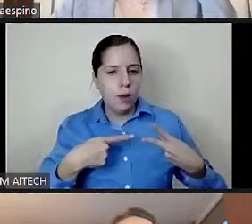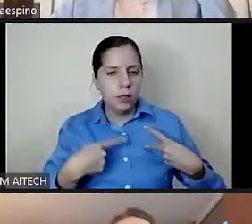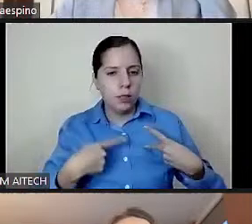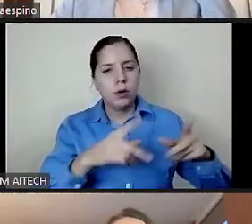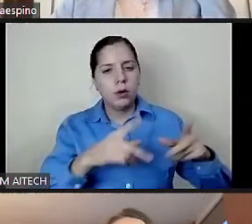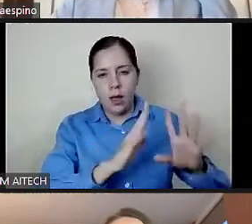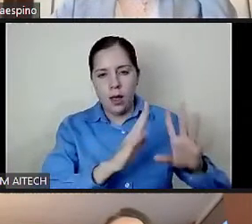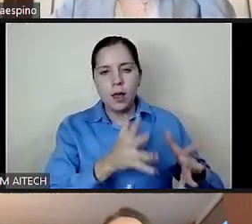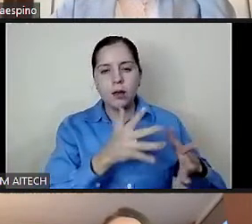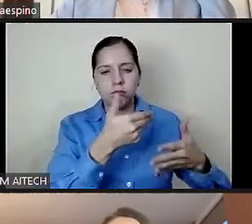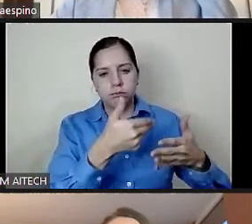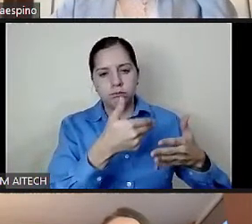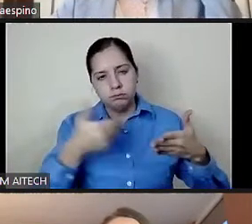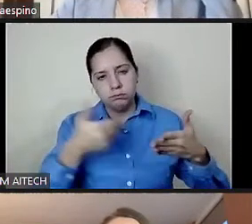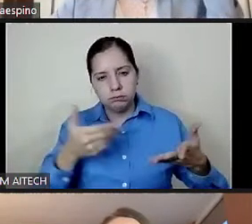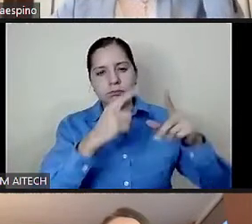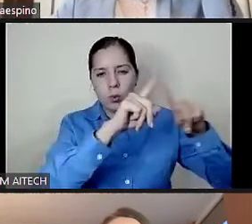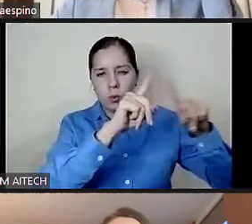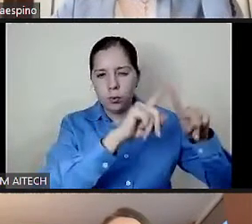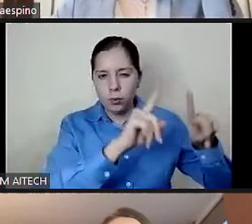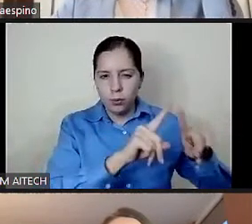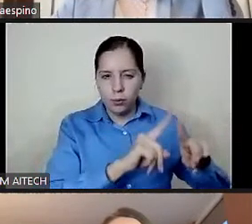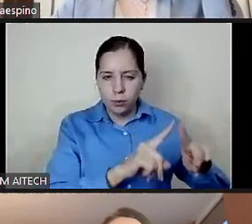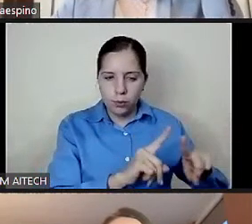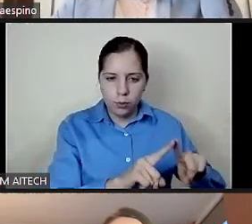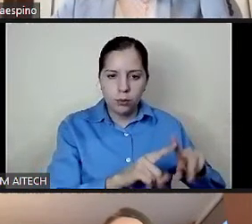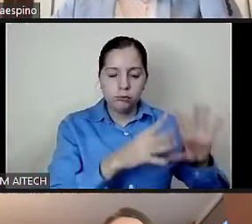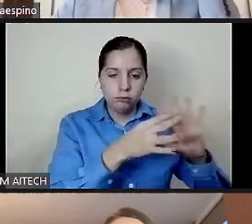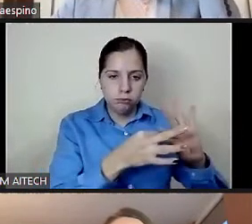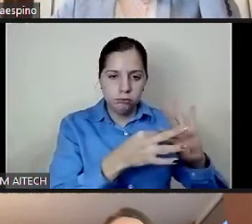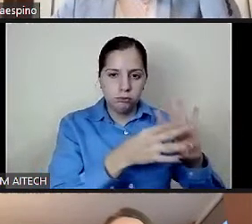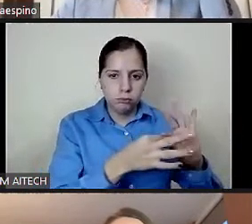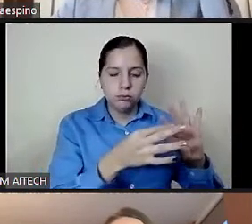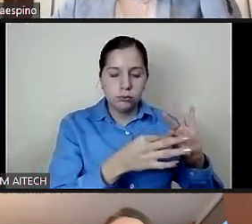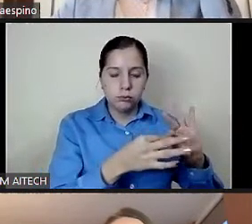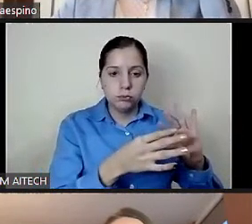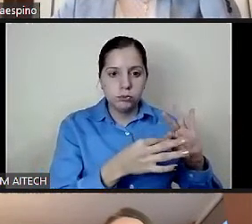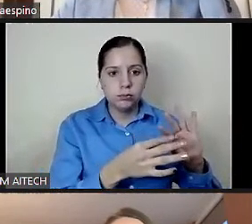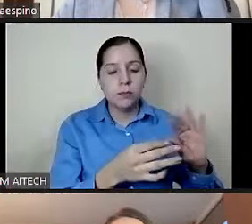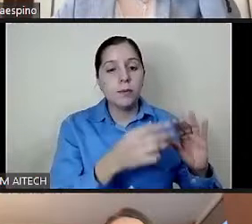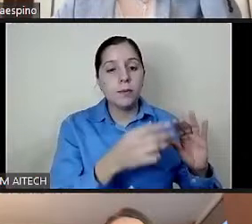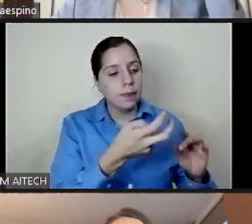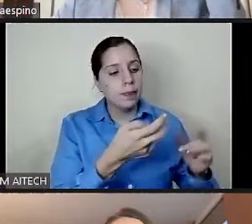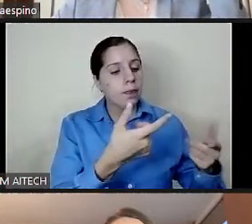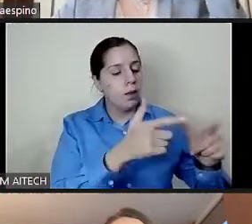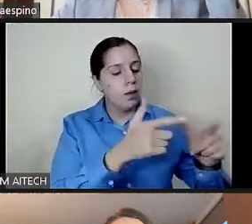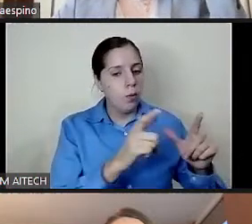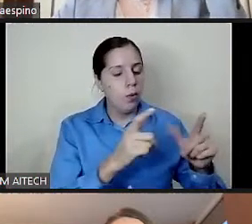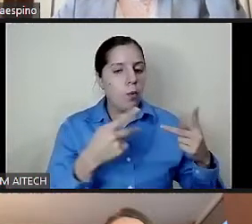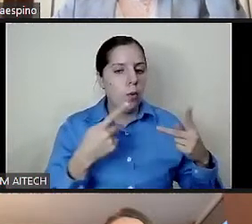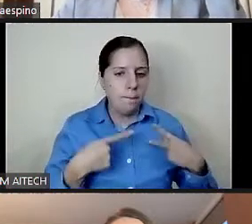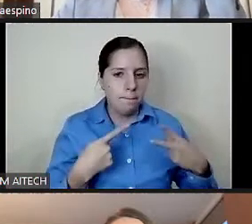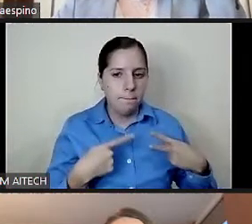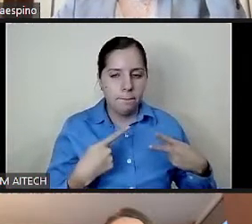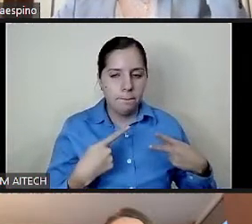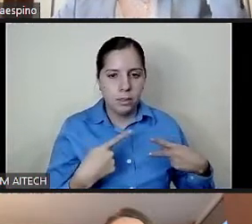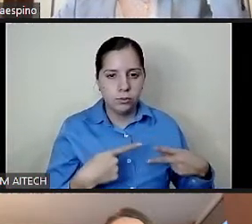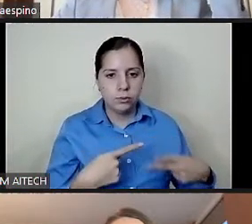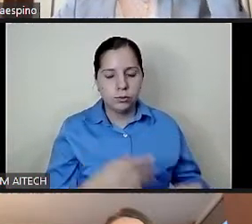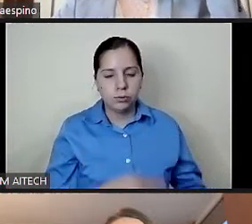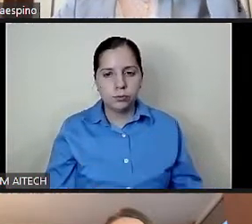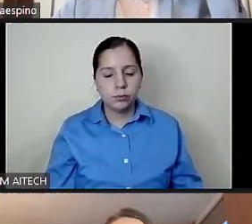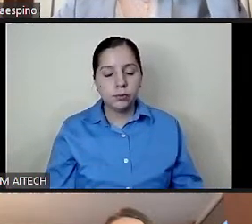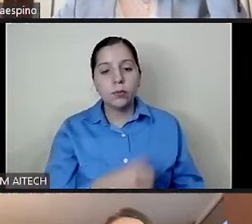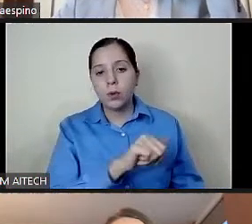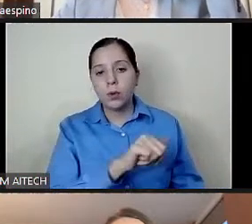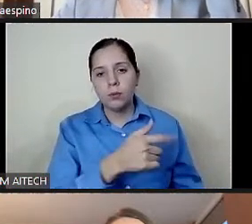Madero Muñoz, Mario Humberto Vázquez Robles, Luis Alberto Aguilar Rosoya, Rocío Esmeralda Reza Gallegos, Arturo Zubía Fernández y otras personas,